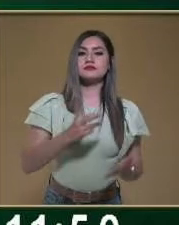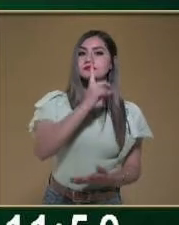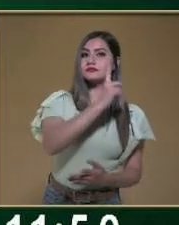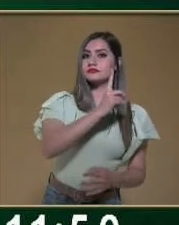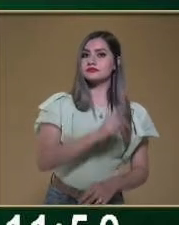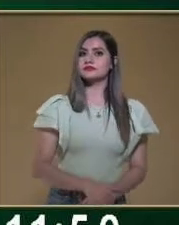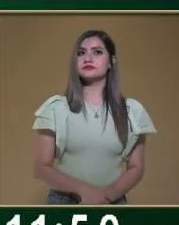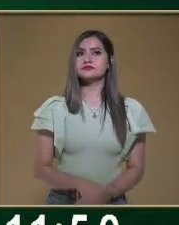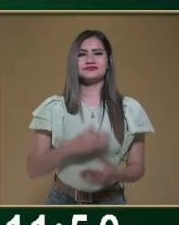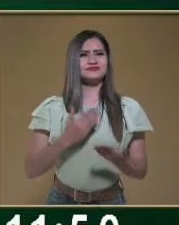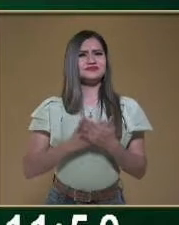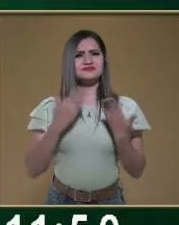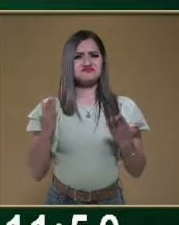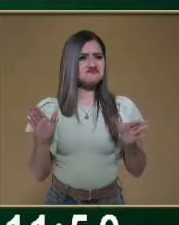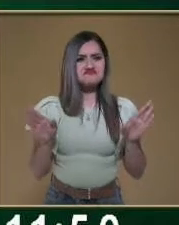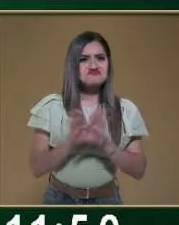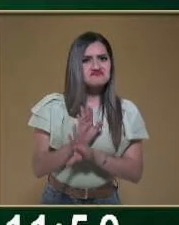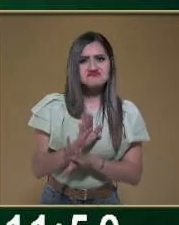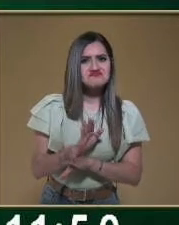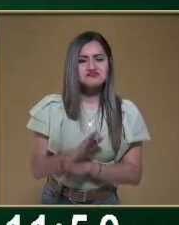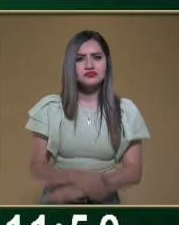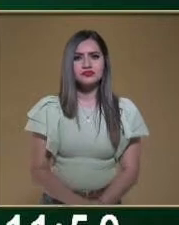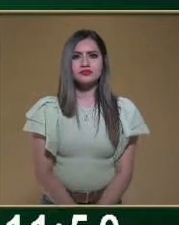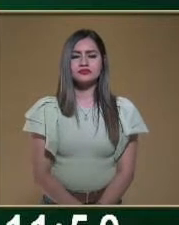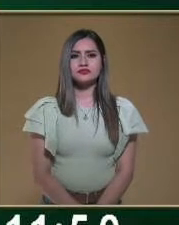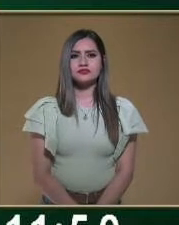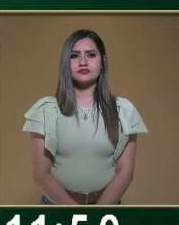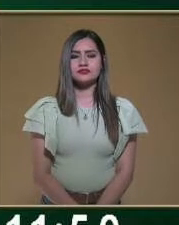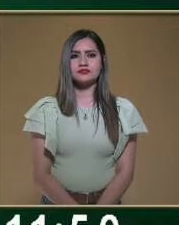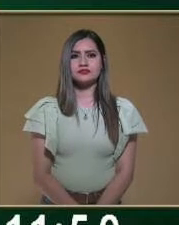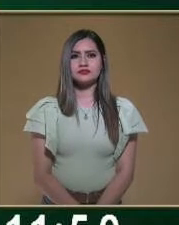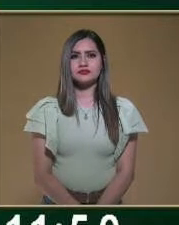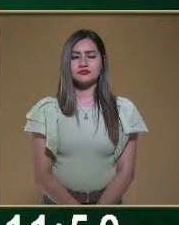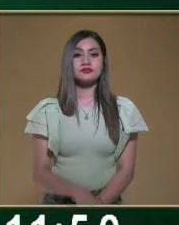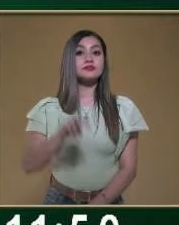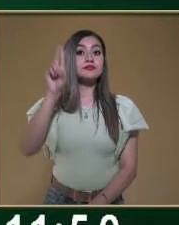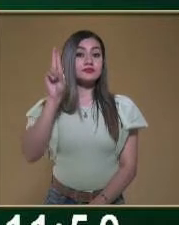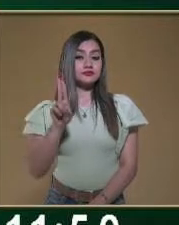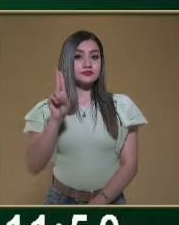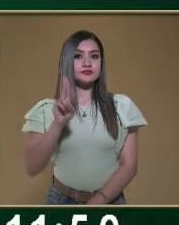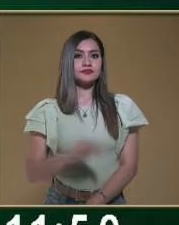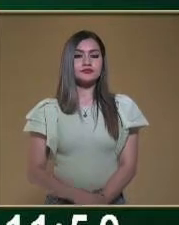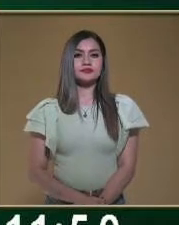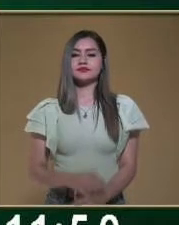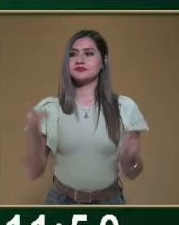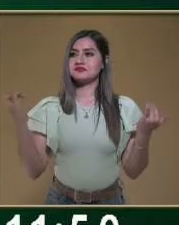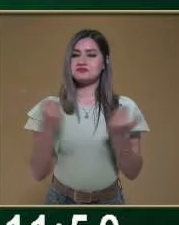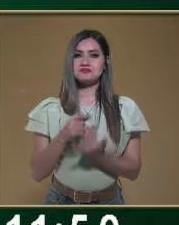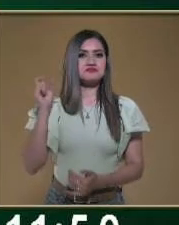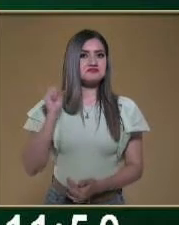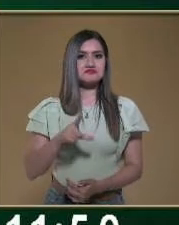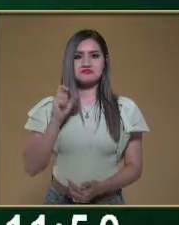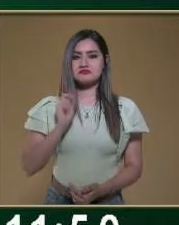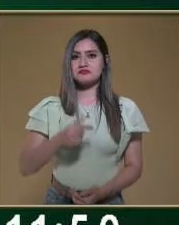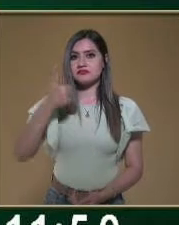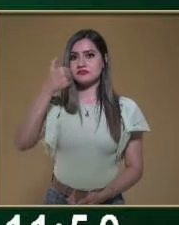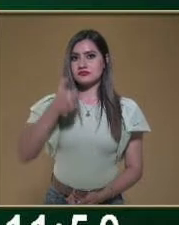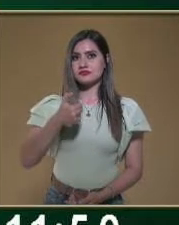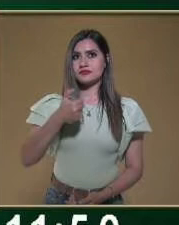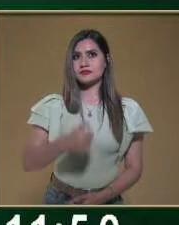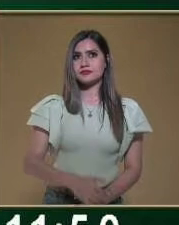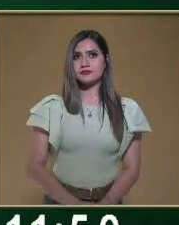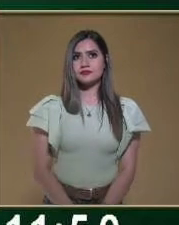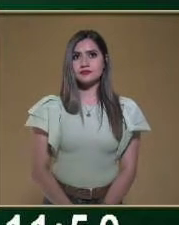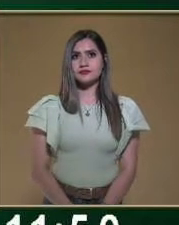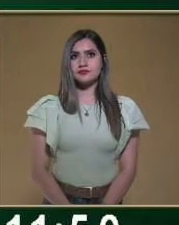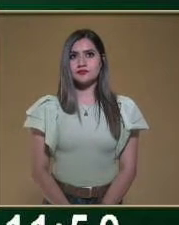es lo que no cambia? Lo que no cambia, maestra, son las unidades. ¿Sí? Sigo teniendo 6 en todos esos números, tengo